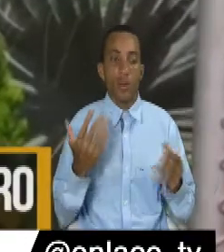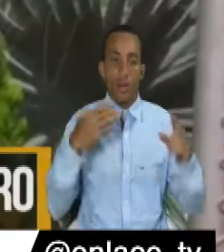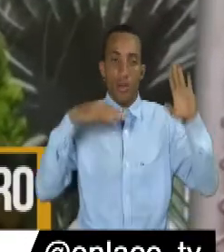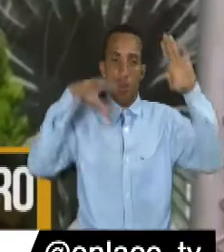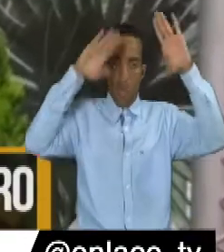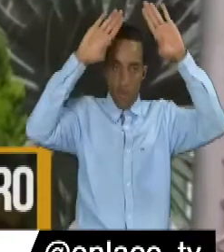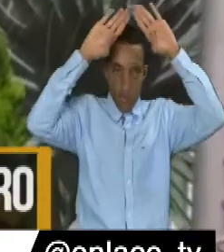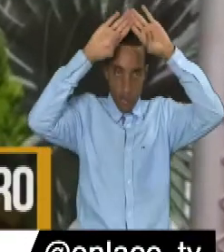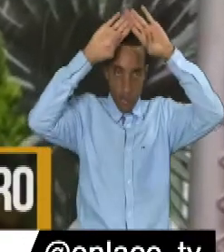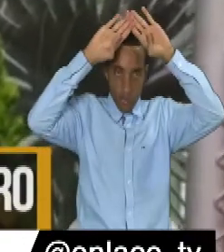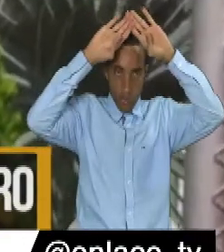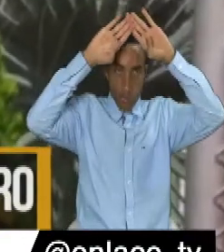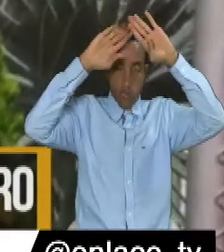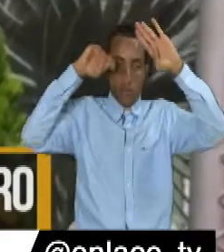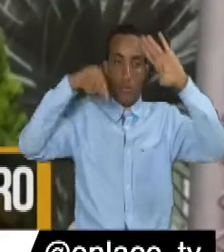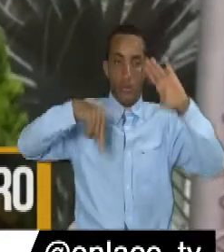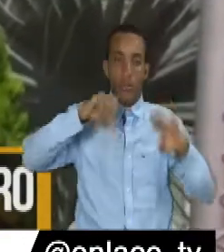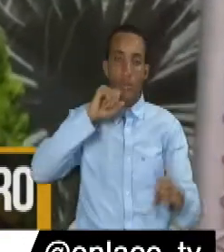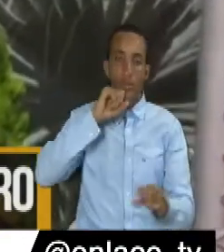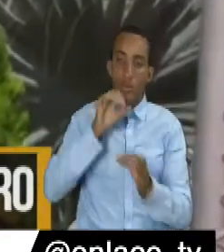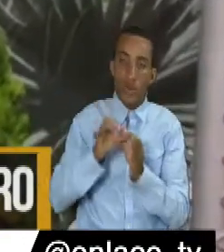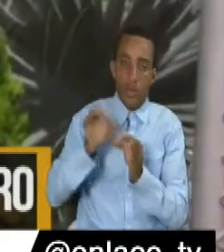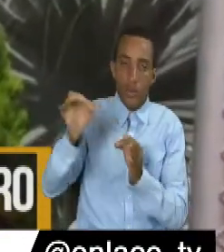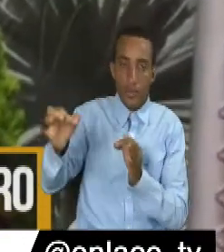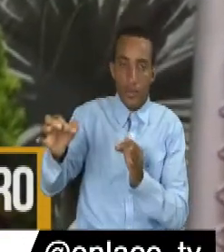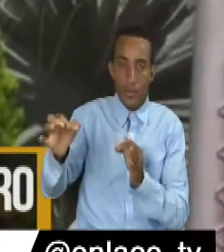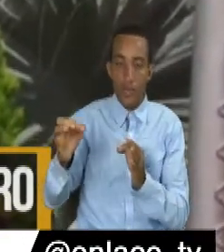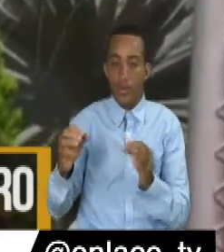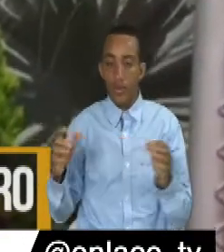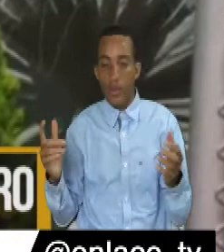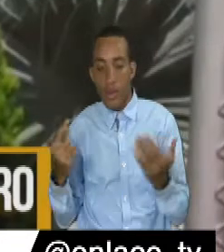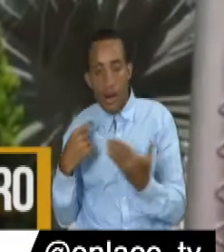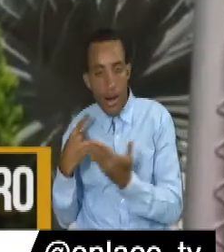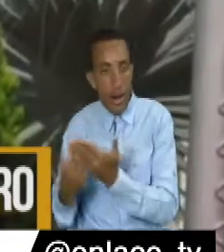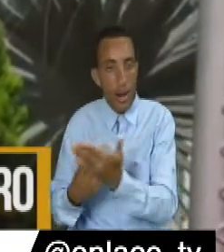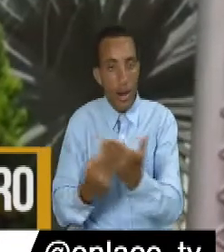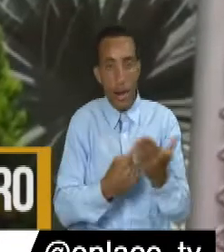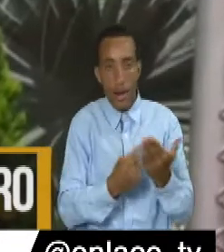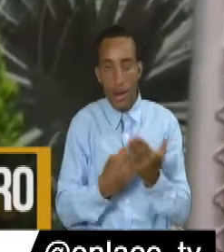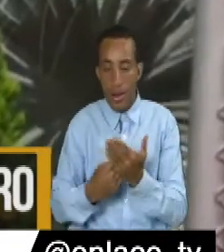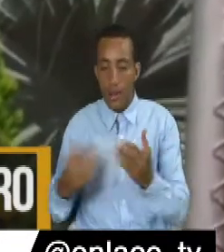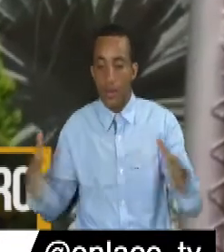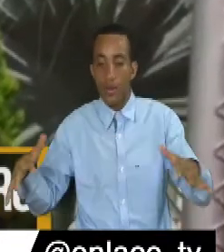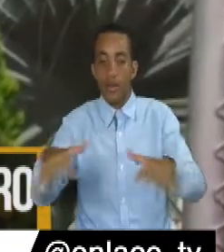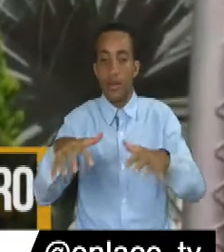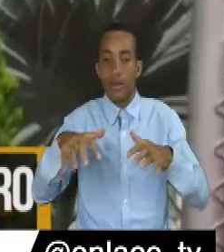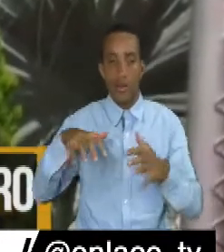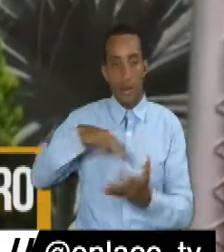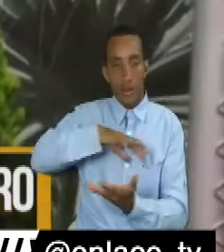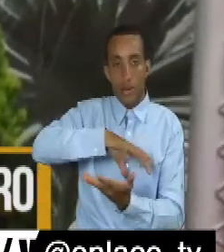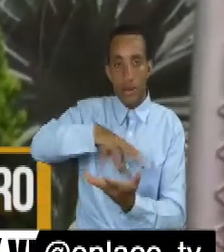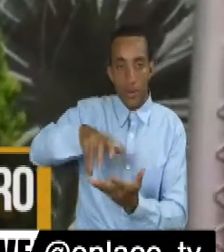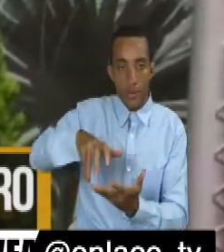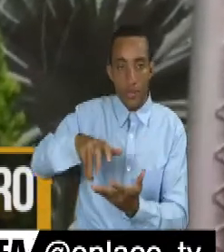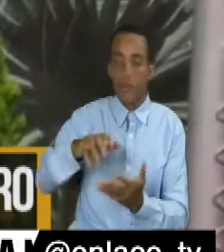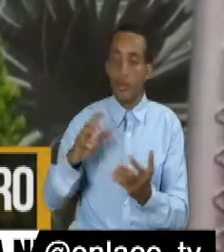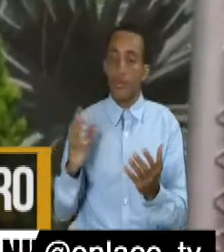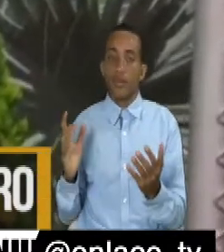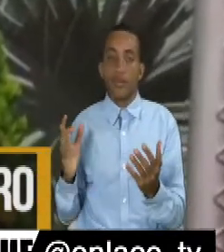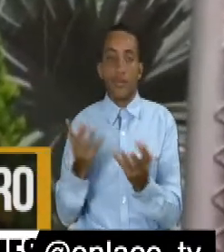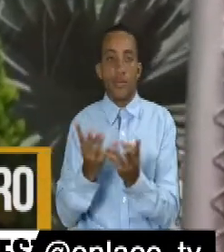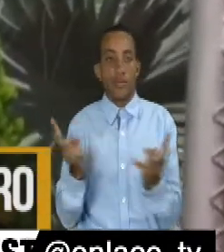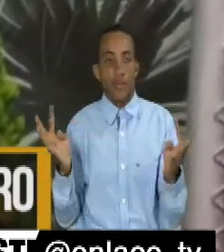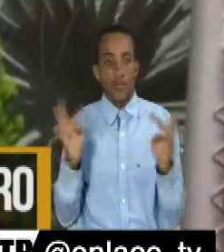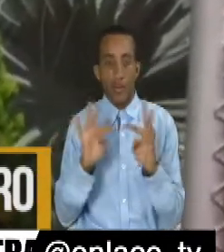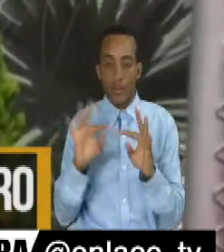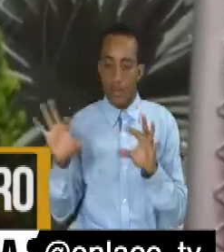centro de Barranca Bermeja, en donde avanza esta sesión de la Asamblea de Santander y donde participan, por supuesto, diputados del